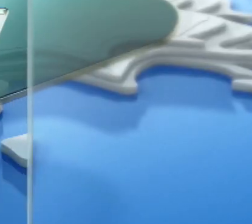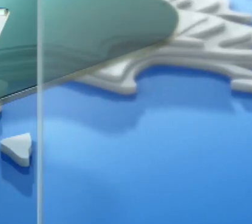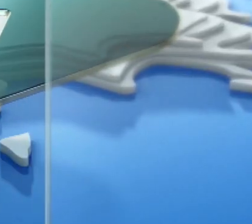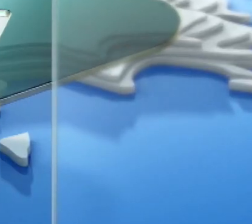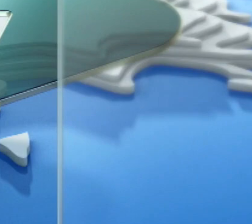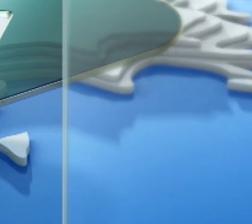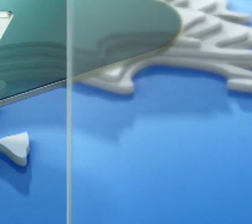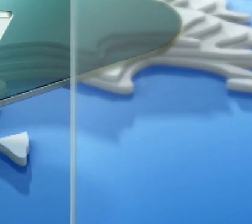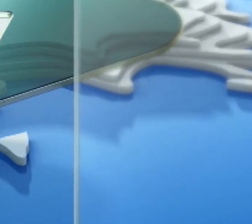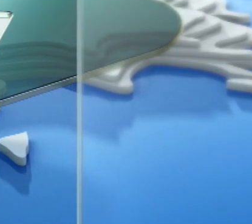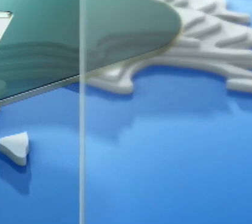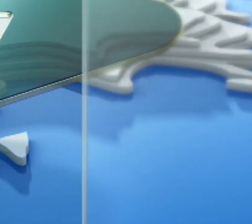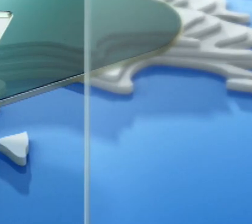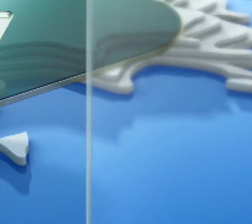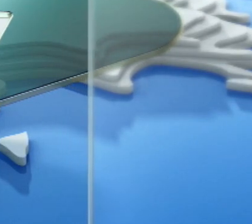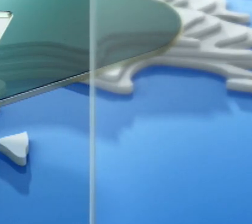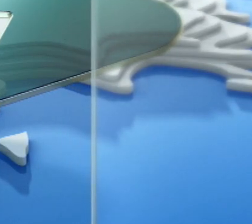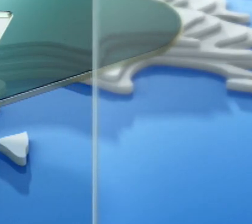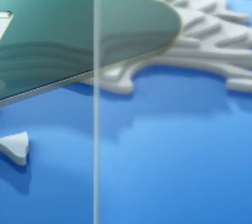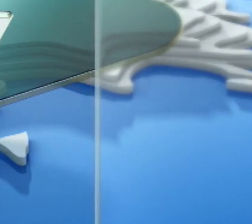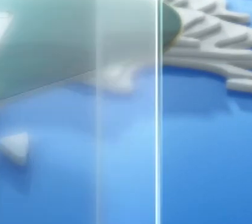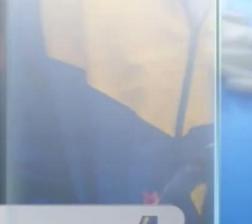Noticentro 1, CMI.